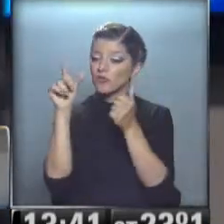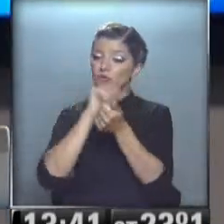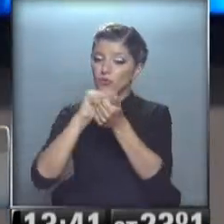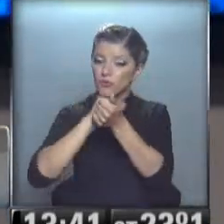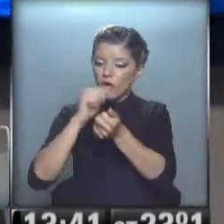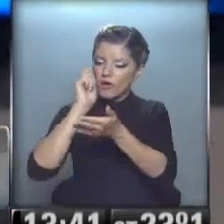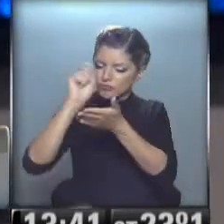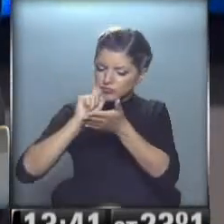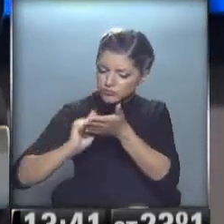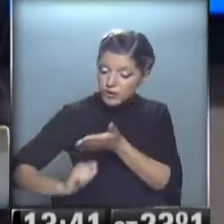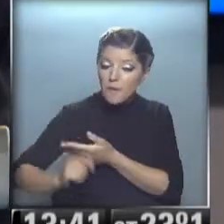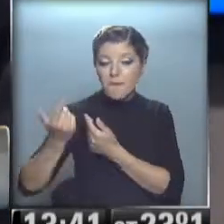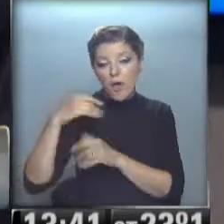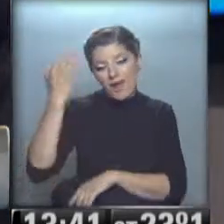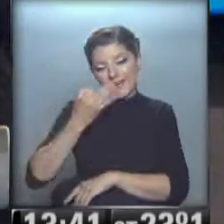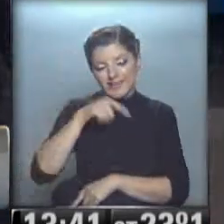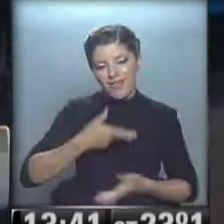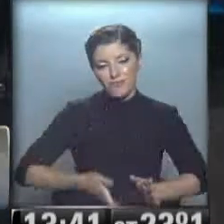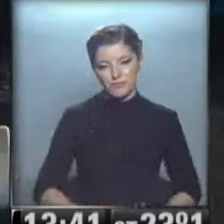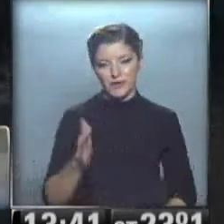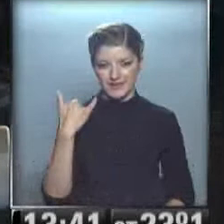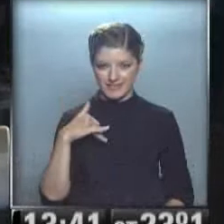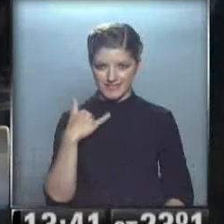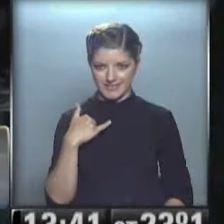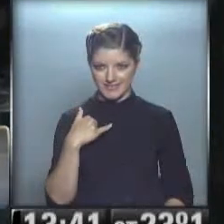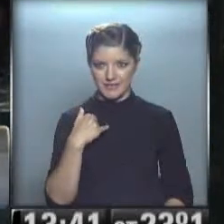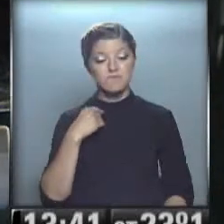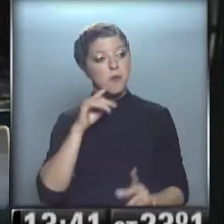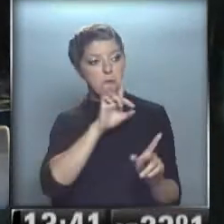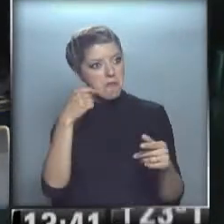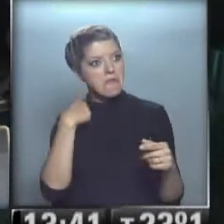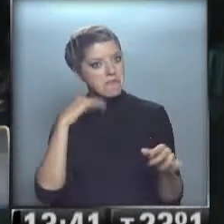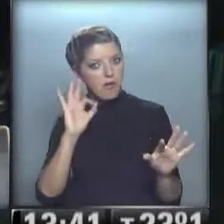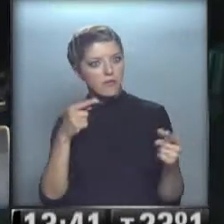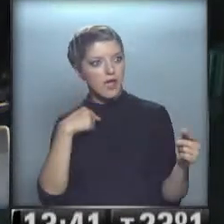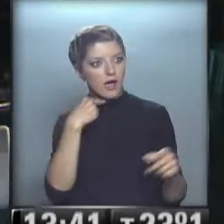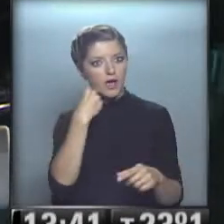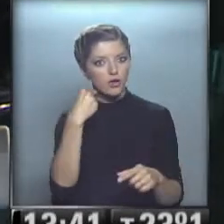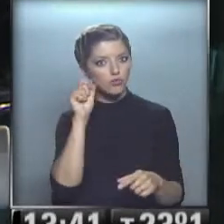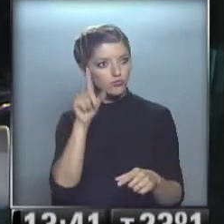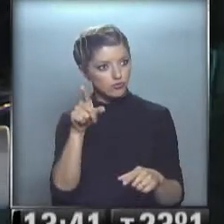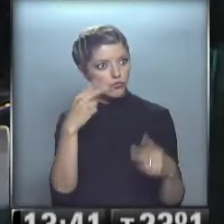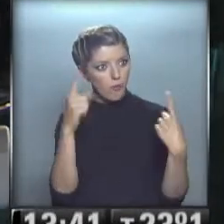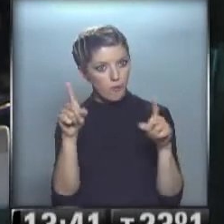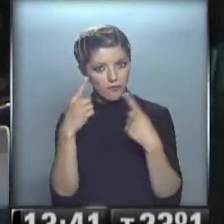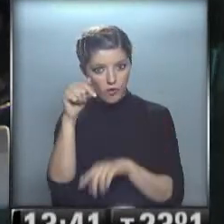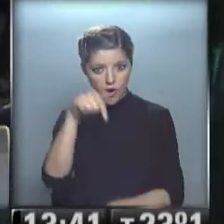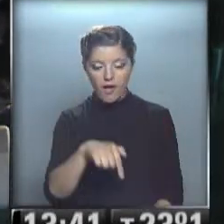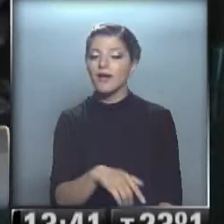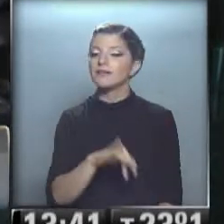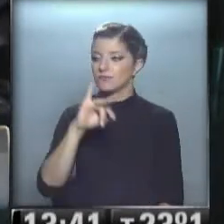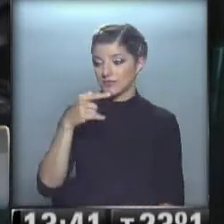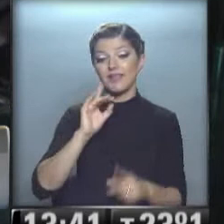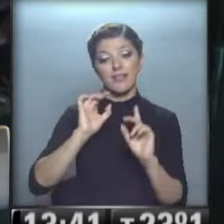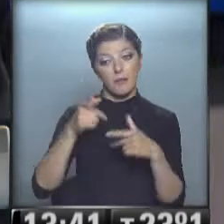argentino, hermano de Rubens Vitale. Sí, no, tampoco tenía esta vinculación con los músicos argentinos, con Lito y Liliana. Y bueno, y además un maestro